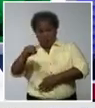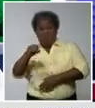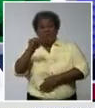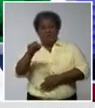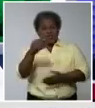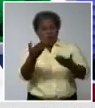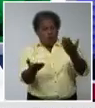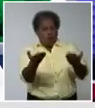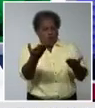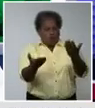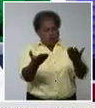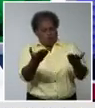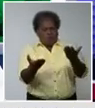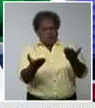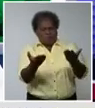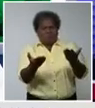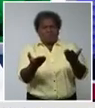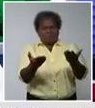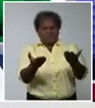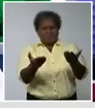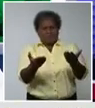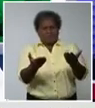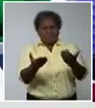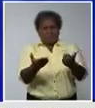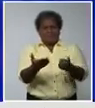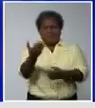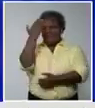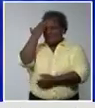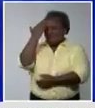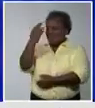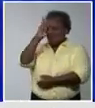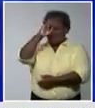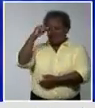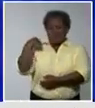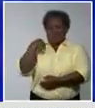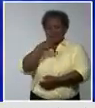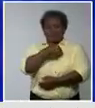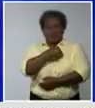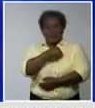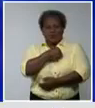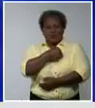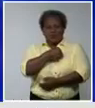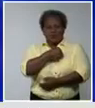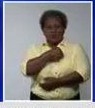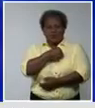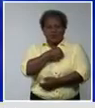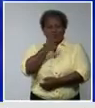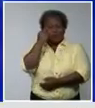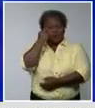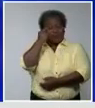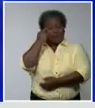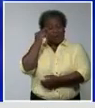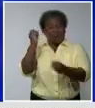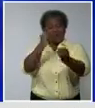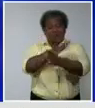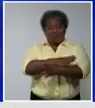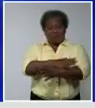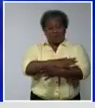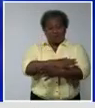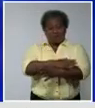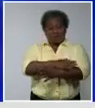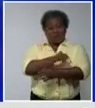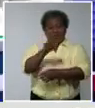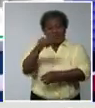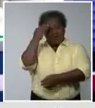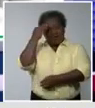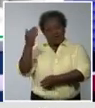tienen. Bueno, muchísimas gracias, doctor Francisco Durán García, por esta aclaración, por sus informaciones